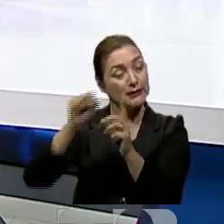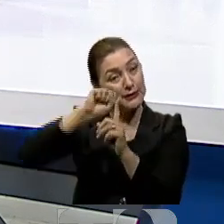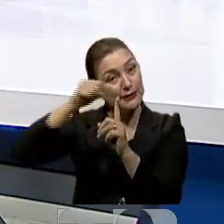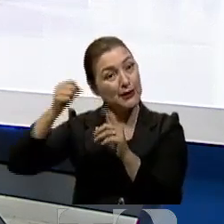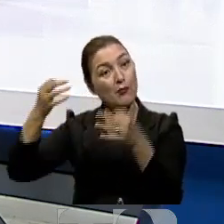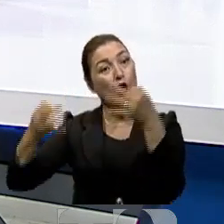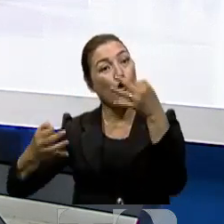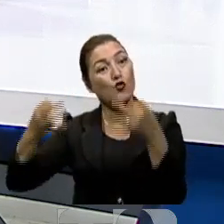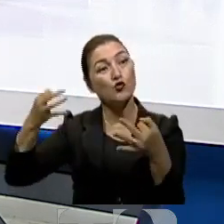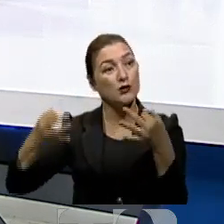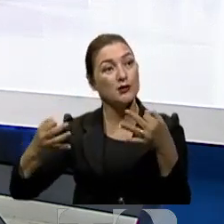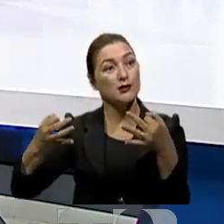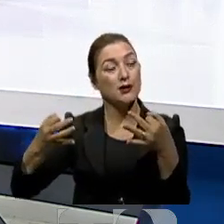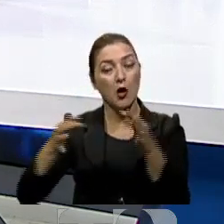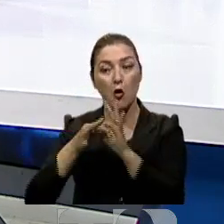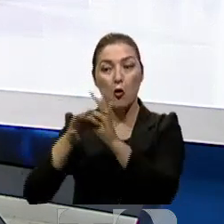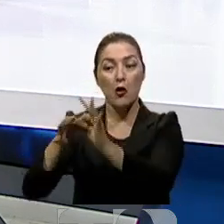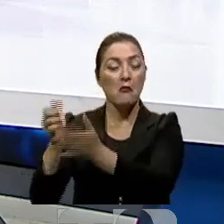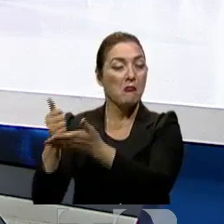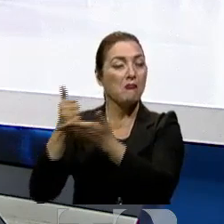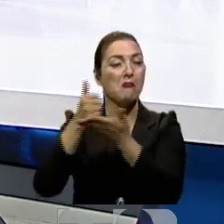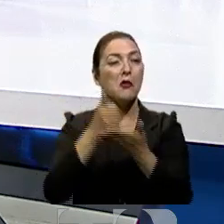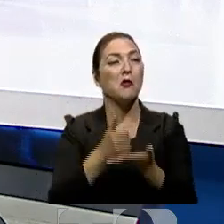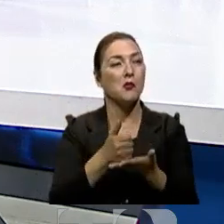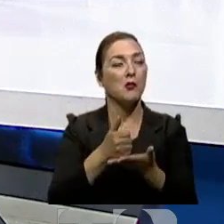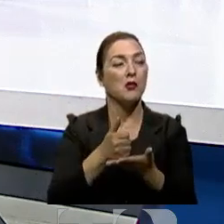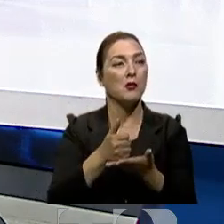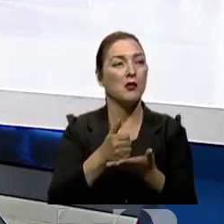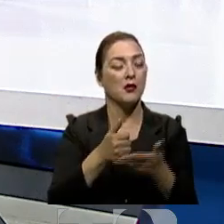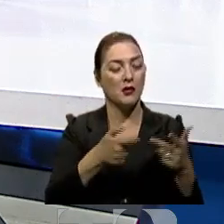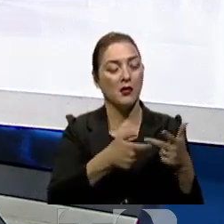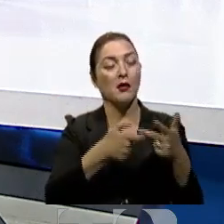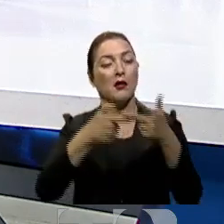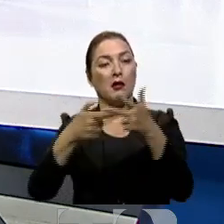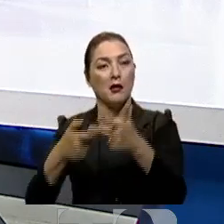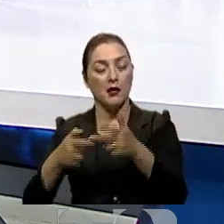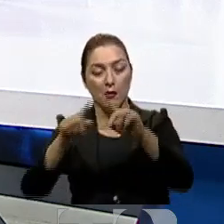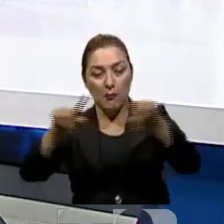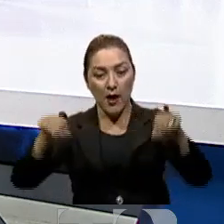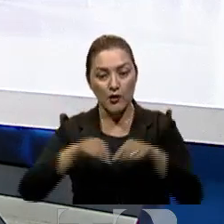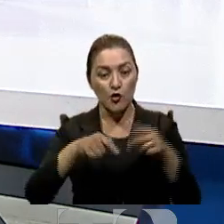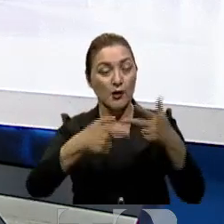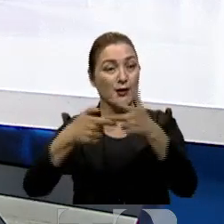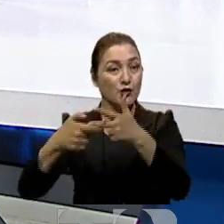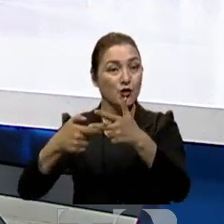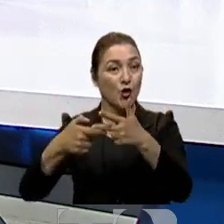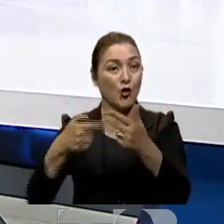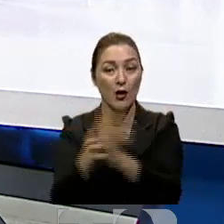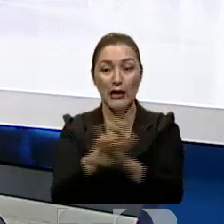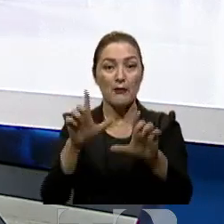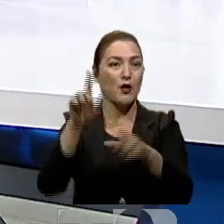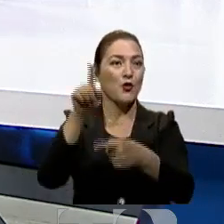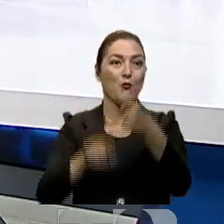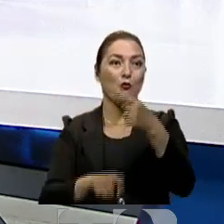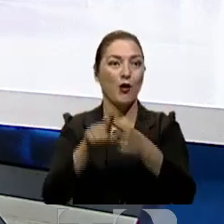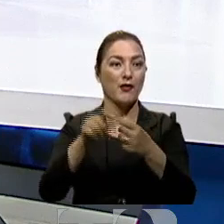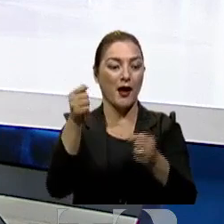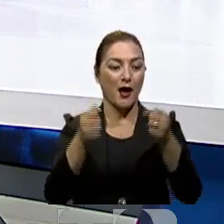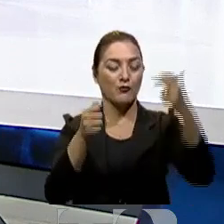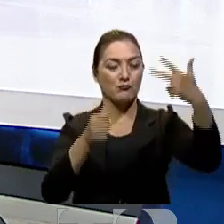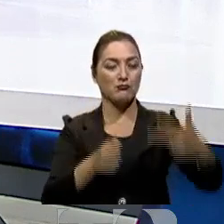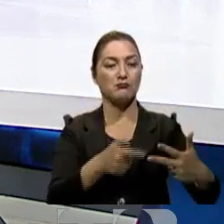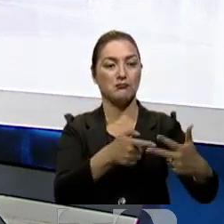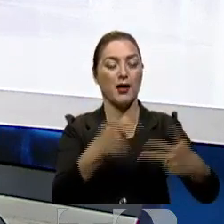de justicia aún no colabora para poder sacar el vehículo de los patios de retención. Y recuerden que diariamente